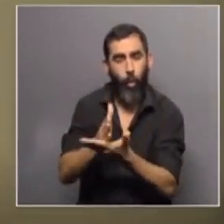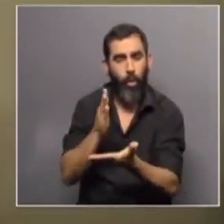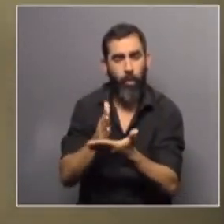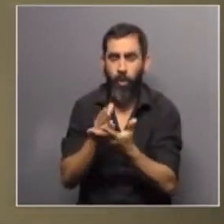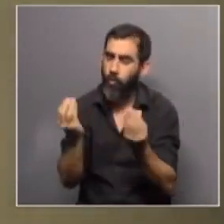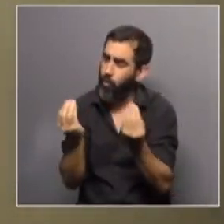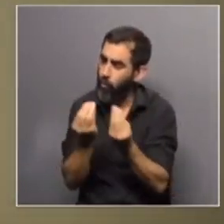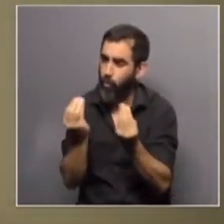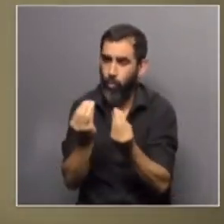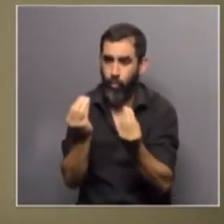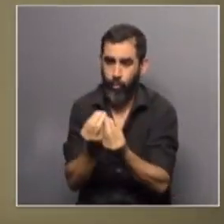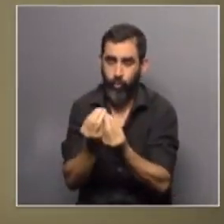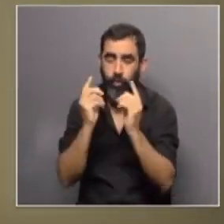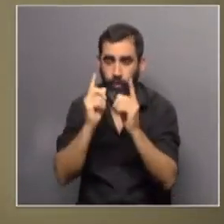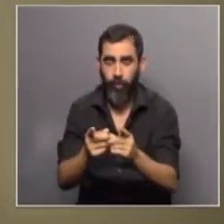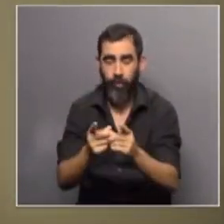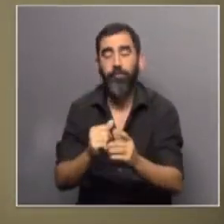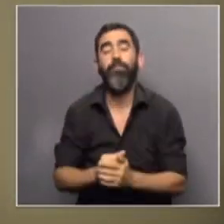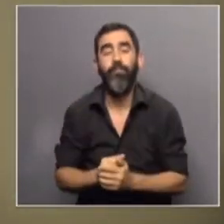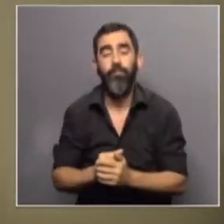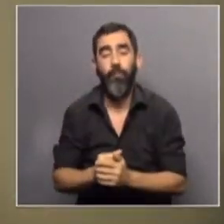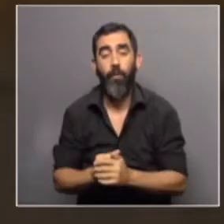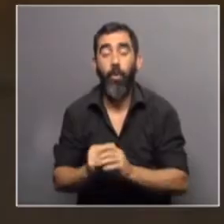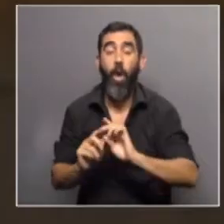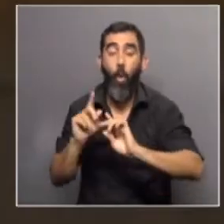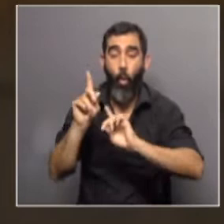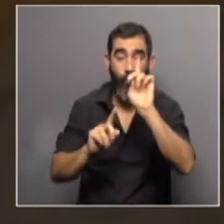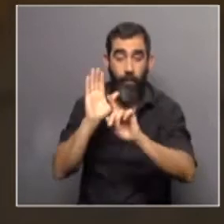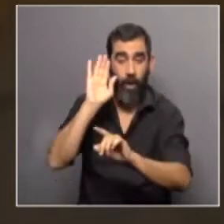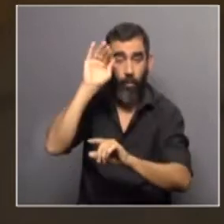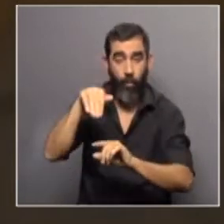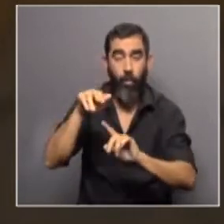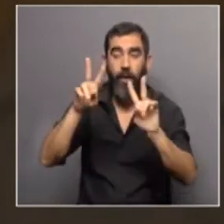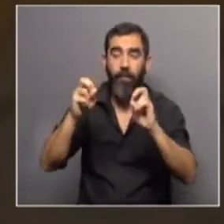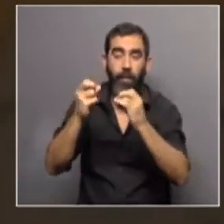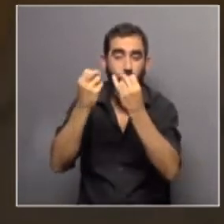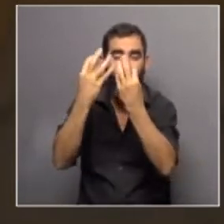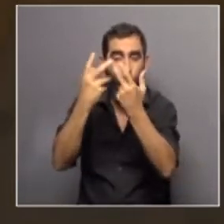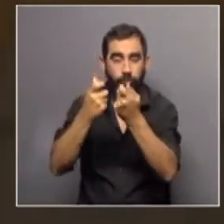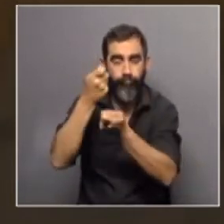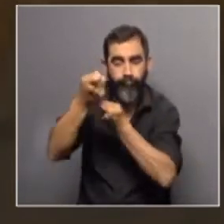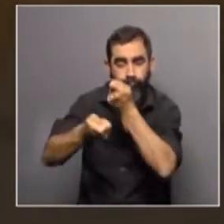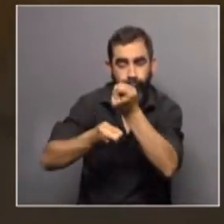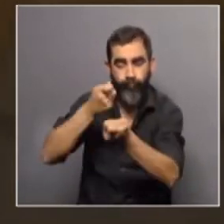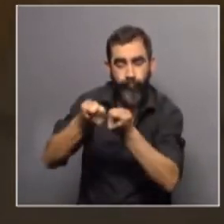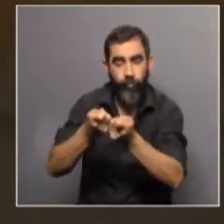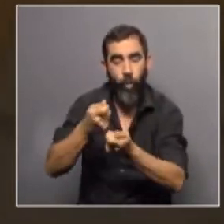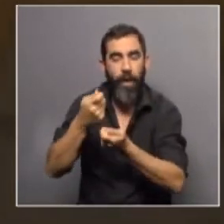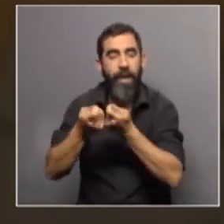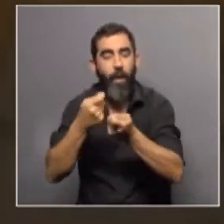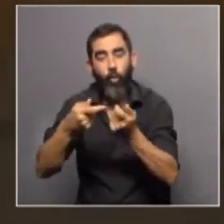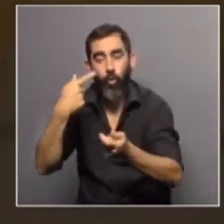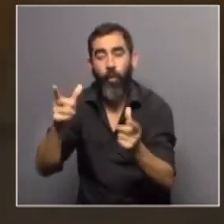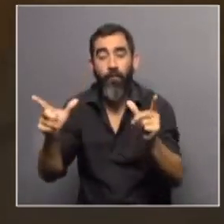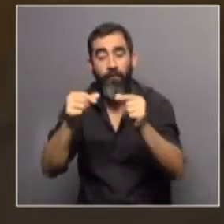con la unidad de propiedad intelectual de la UDELAR en todo lo que es el armado de la explotación comercial